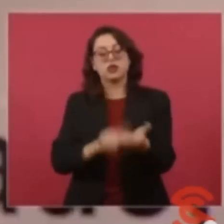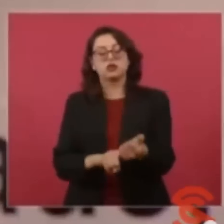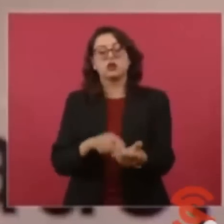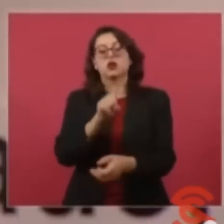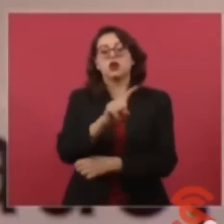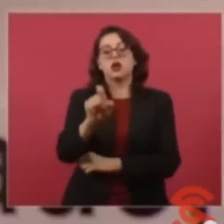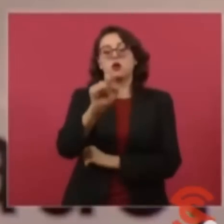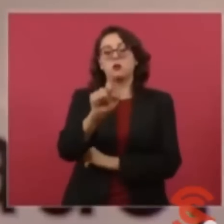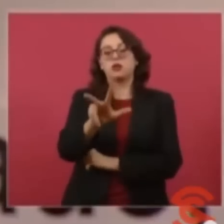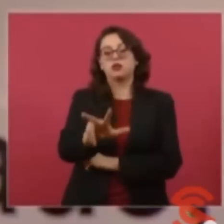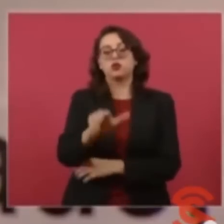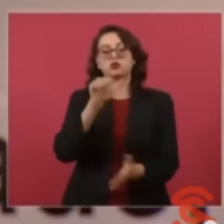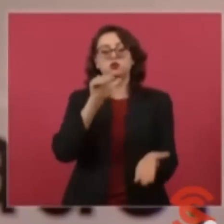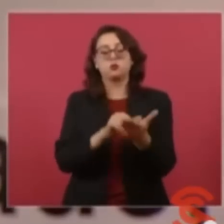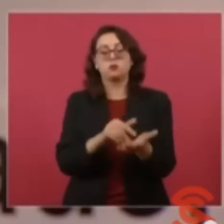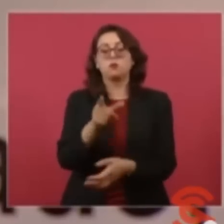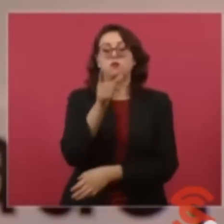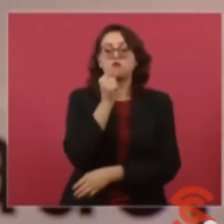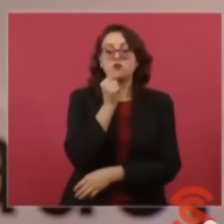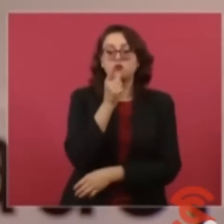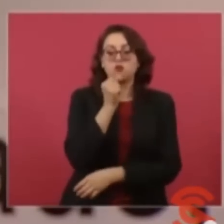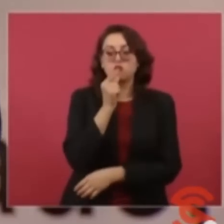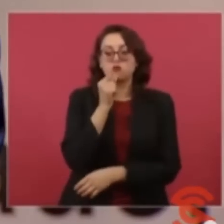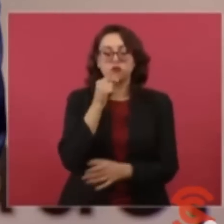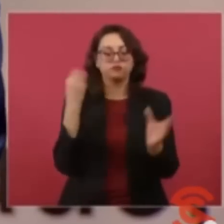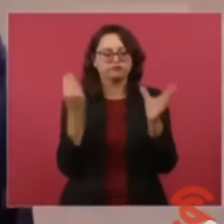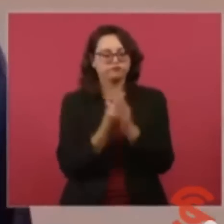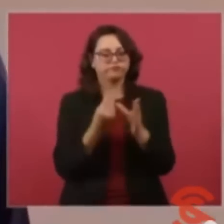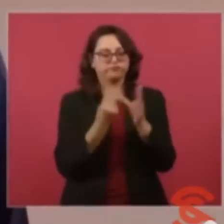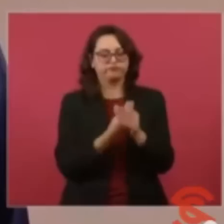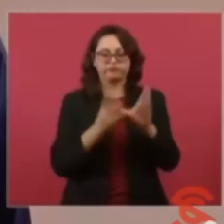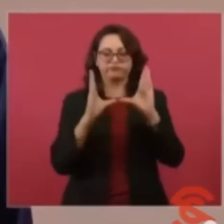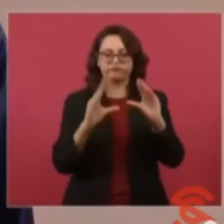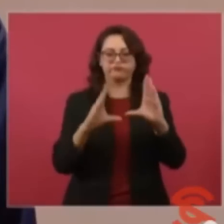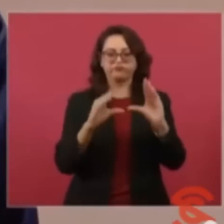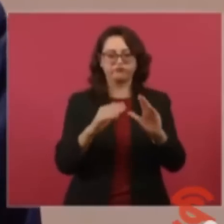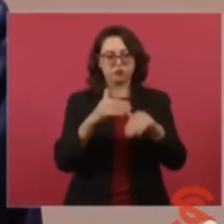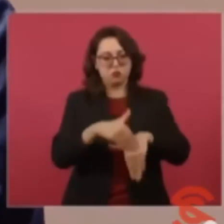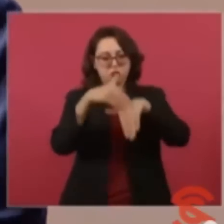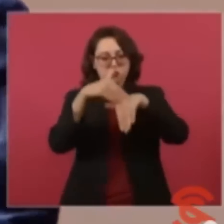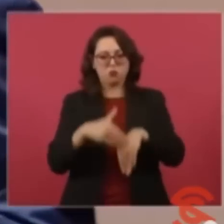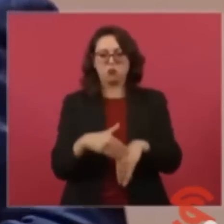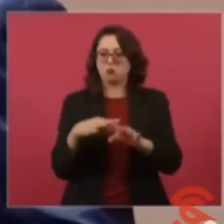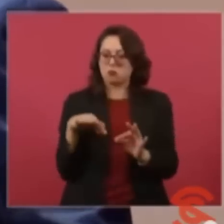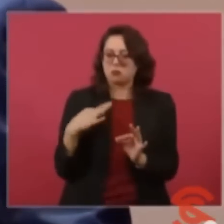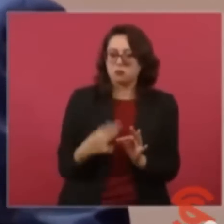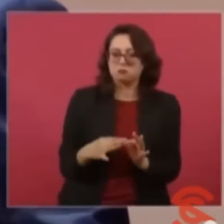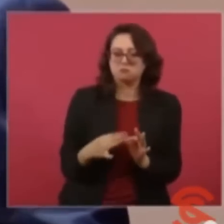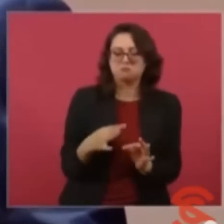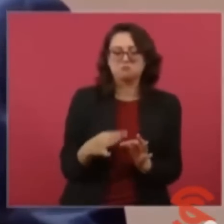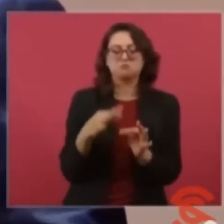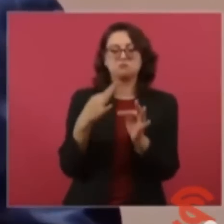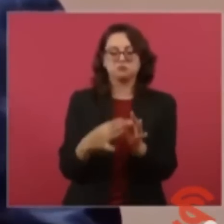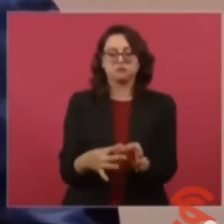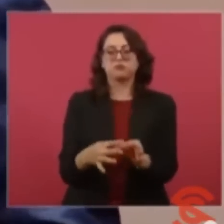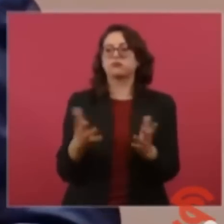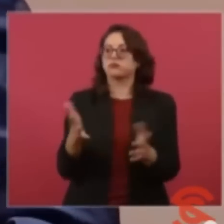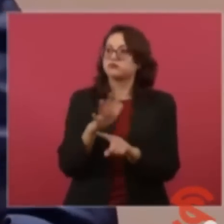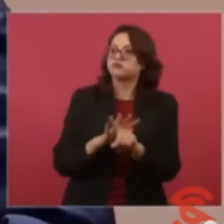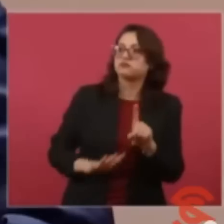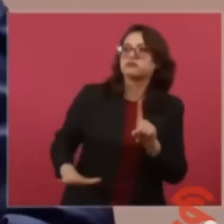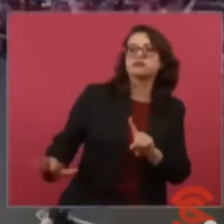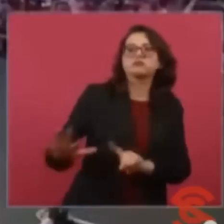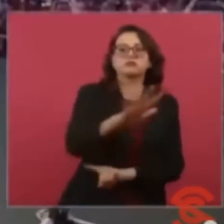128,000 elementos bien formados, disciplinados y entregados a garantizar la paz y la